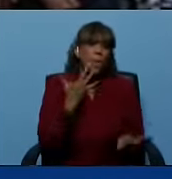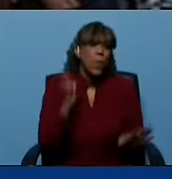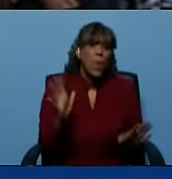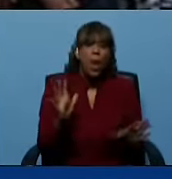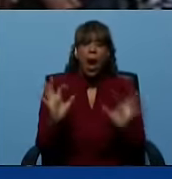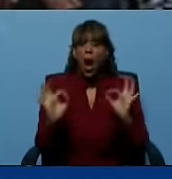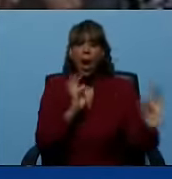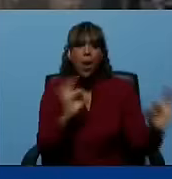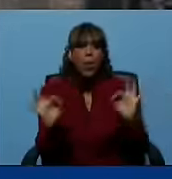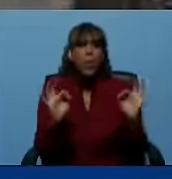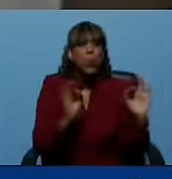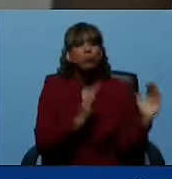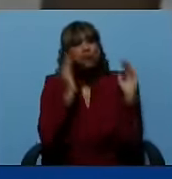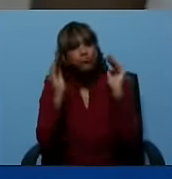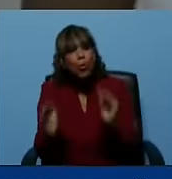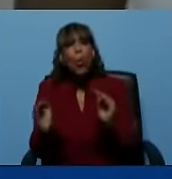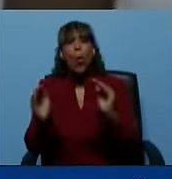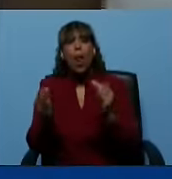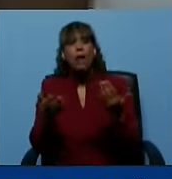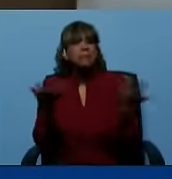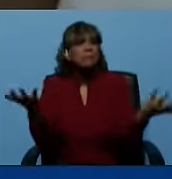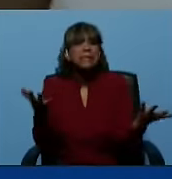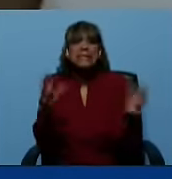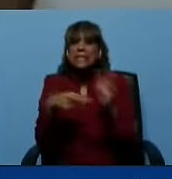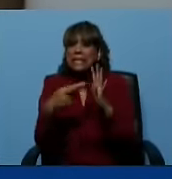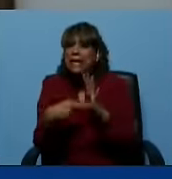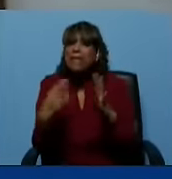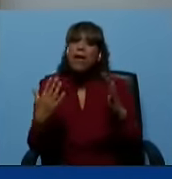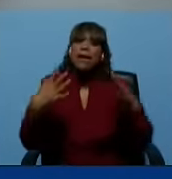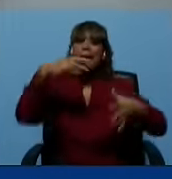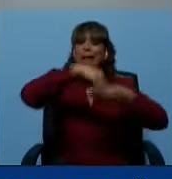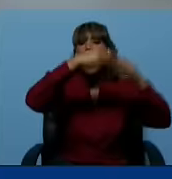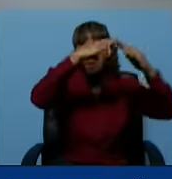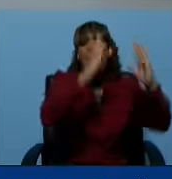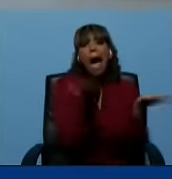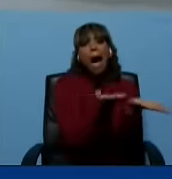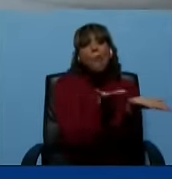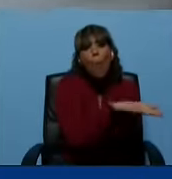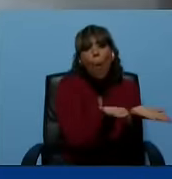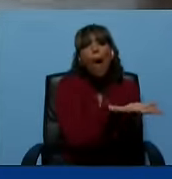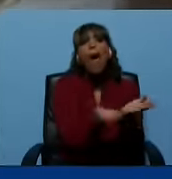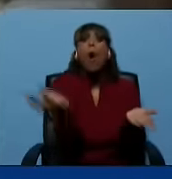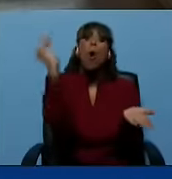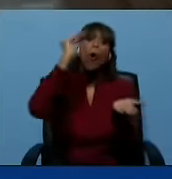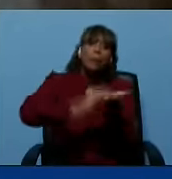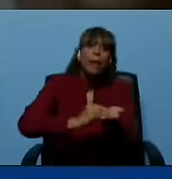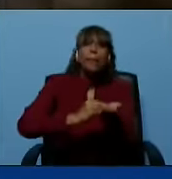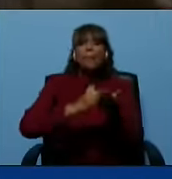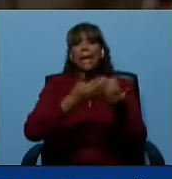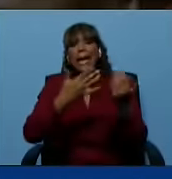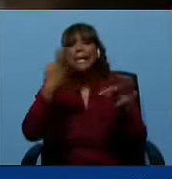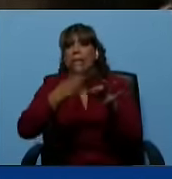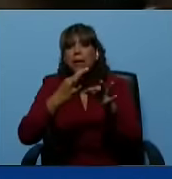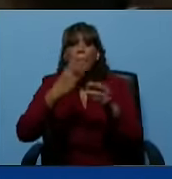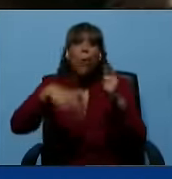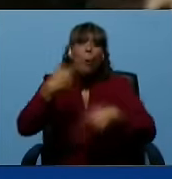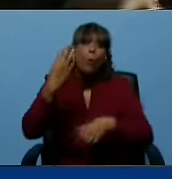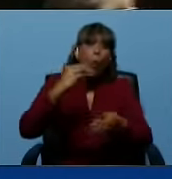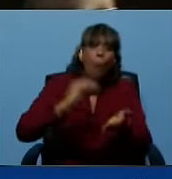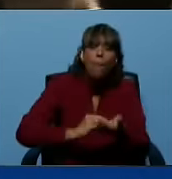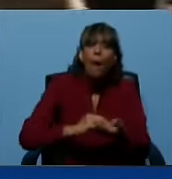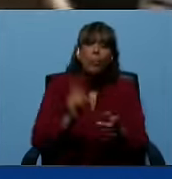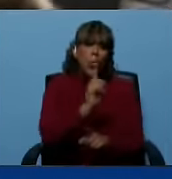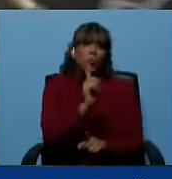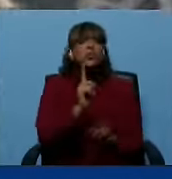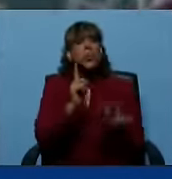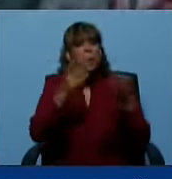llevarlos a otra tarea diferente a la de las escuelas, que ya se aproximan otras tareas, pero nosotros vinimos a